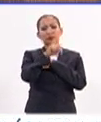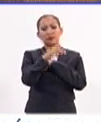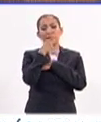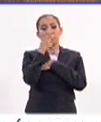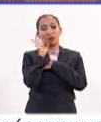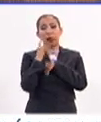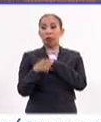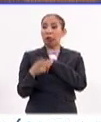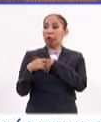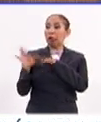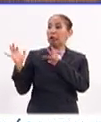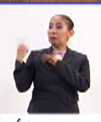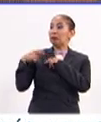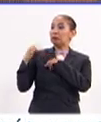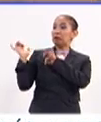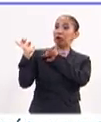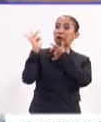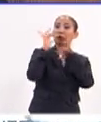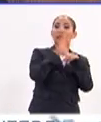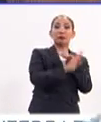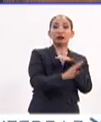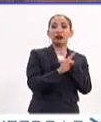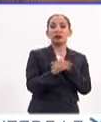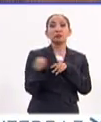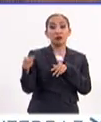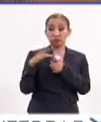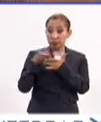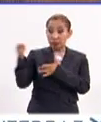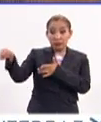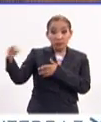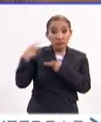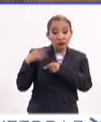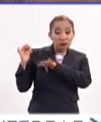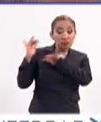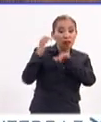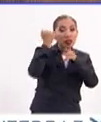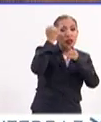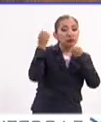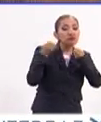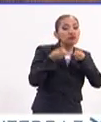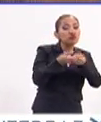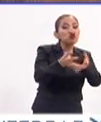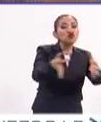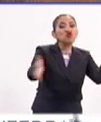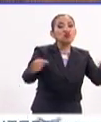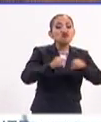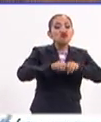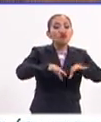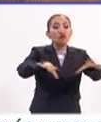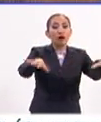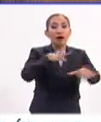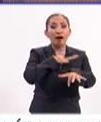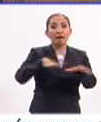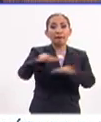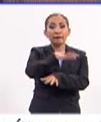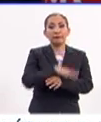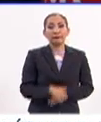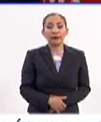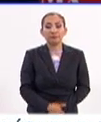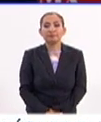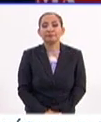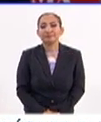ahora como un peligro, ¿no? Los migrantes. Pero gracias a la migración es que las ideas han podido